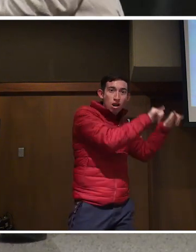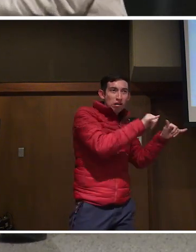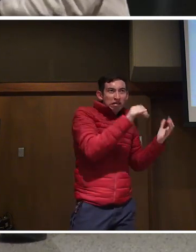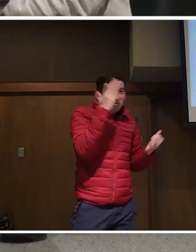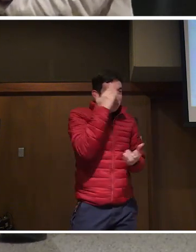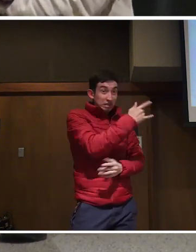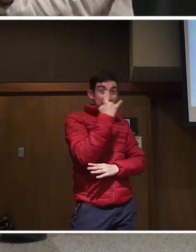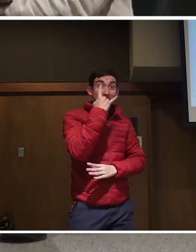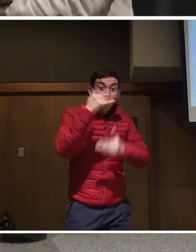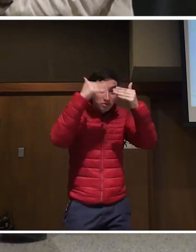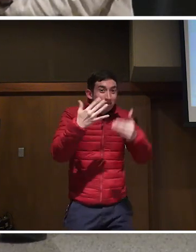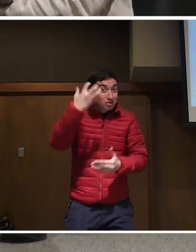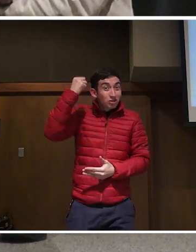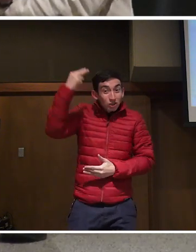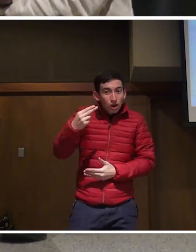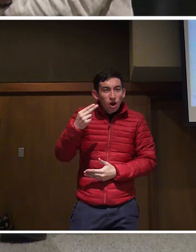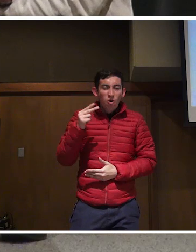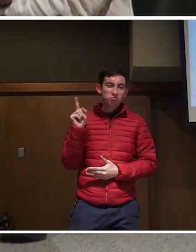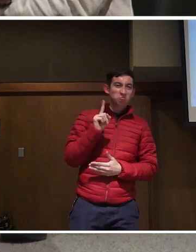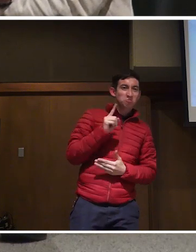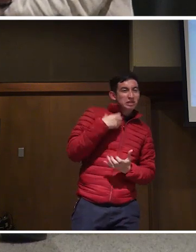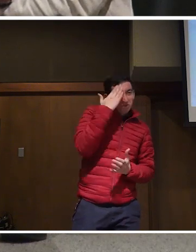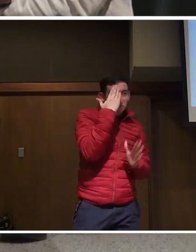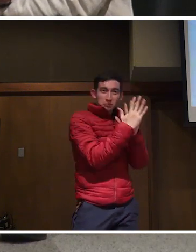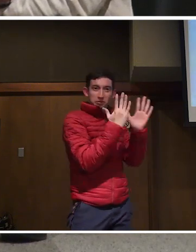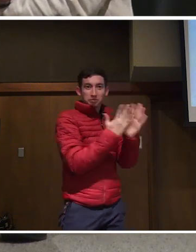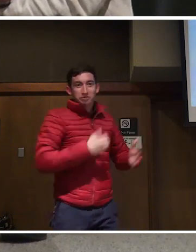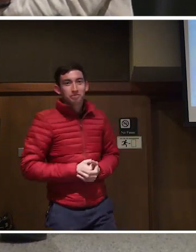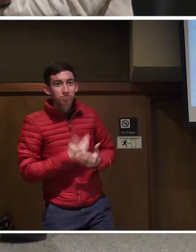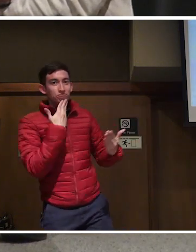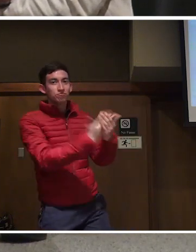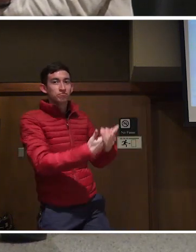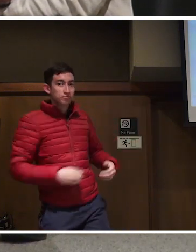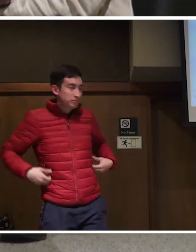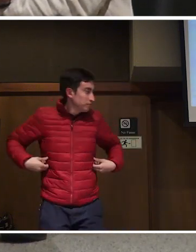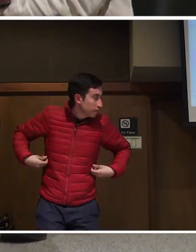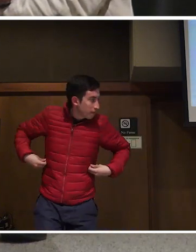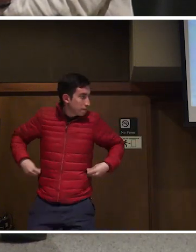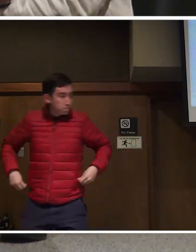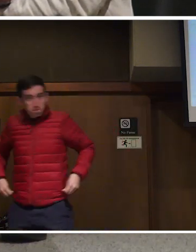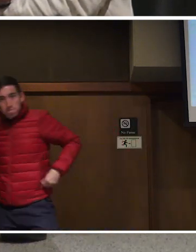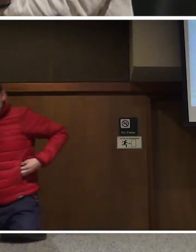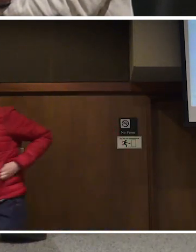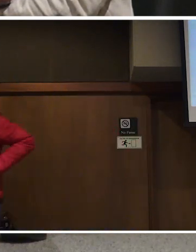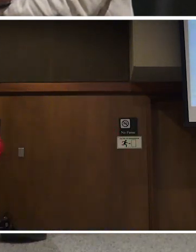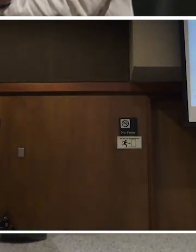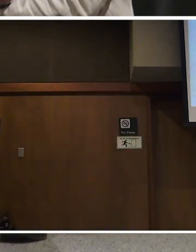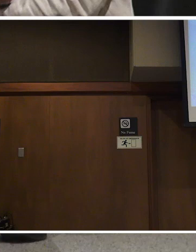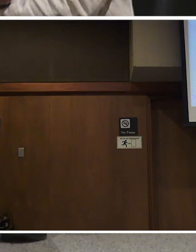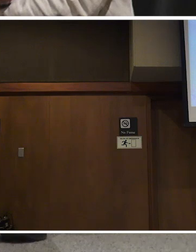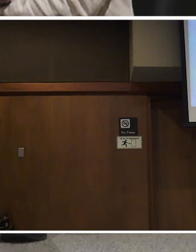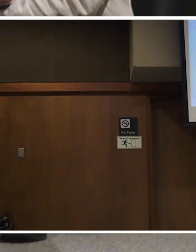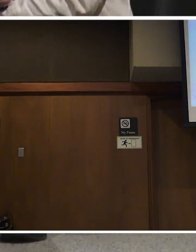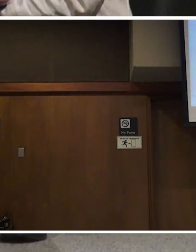respecto a cultura de personas sordas, ¿es posible encontrar, o de personas con discapacidad, es posible encontrar algo acerca de la historia